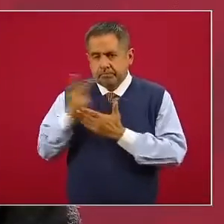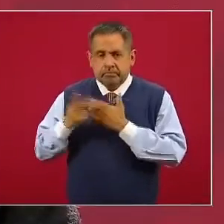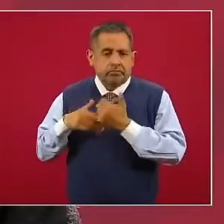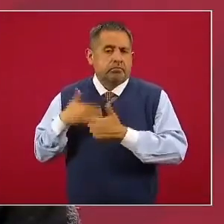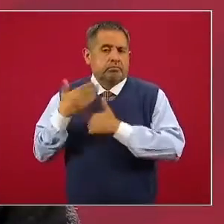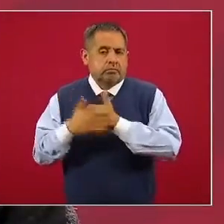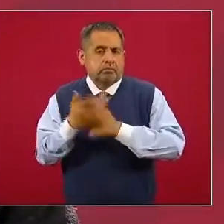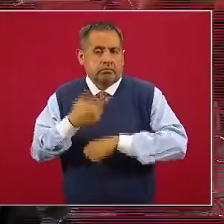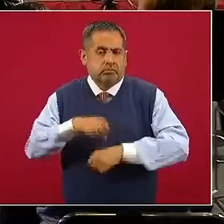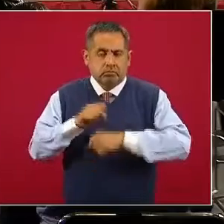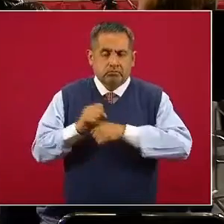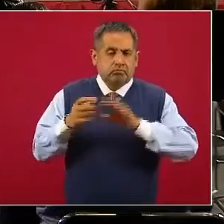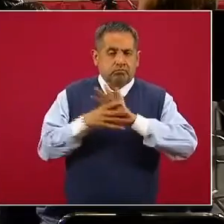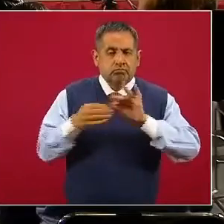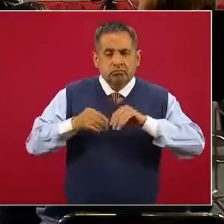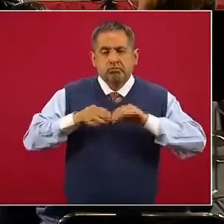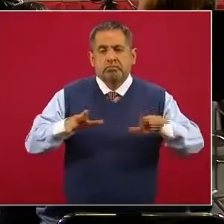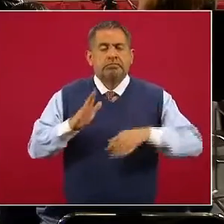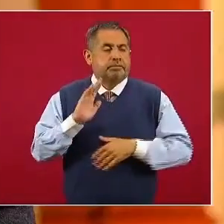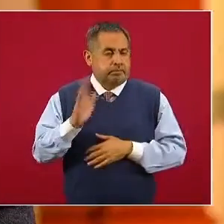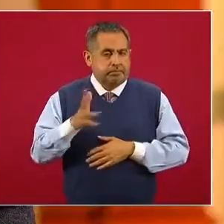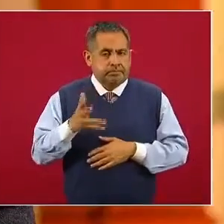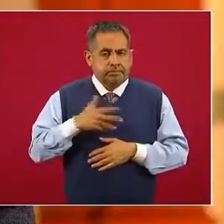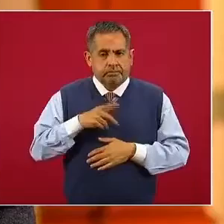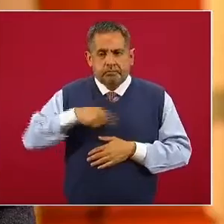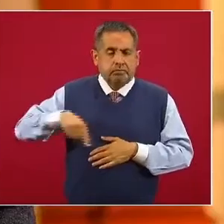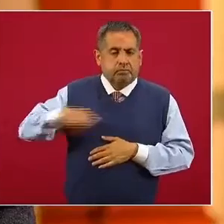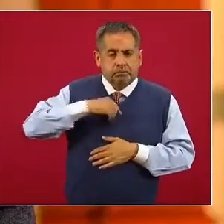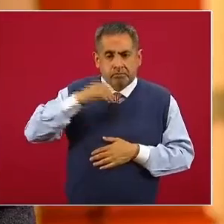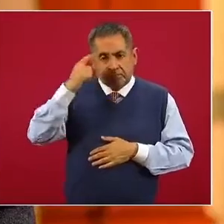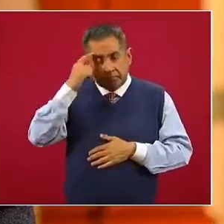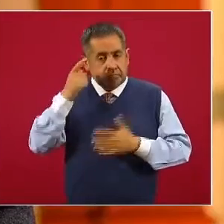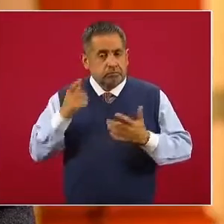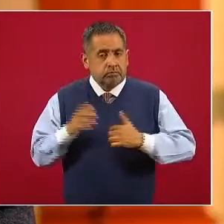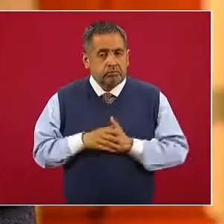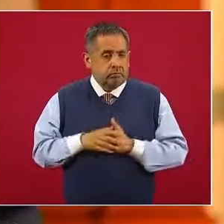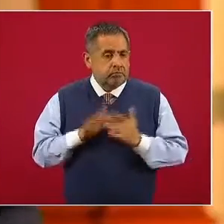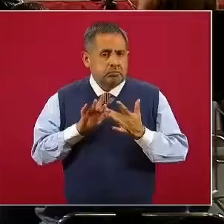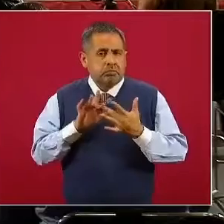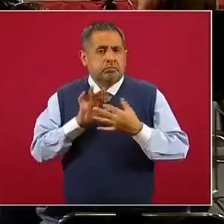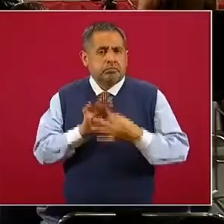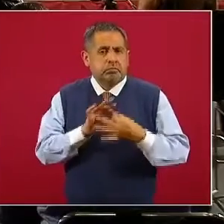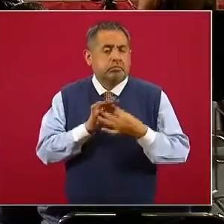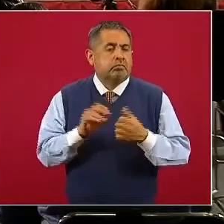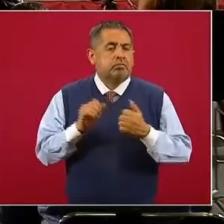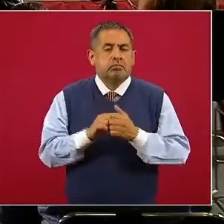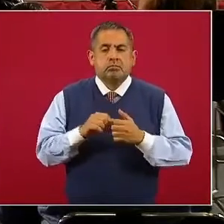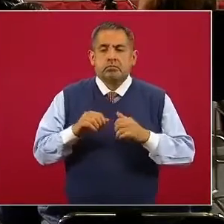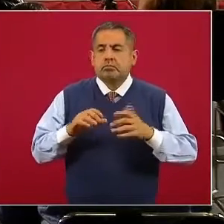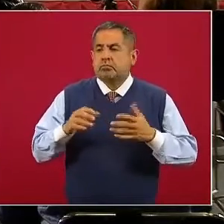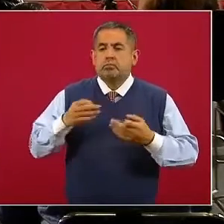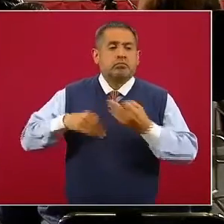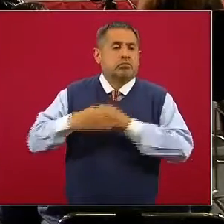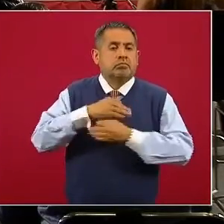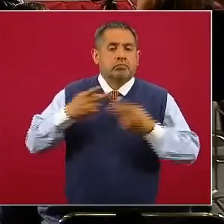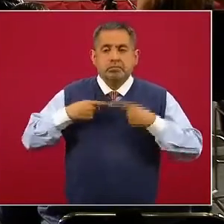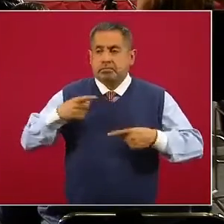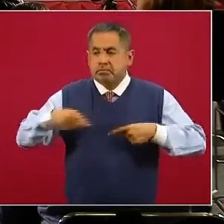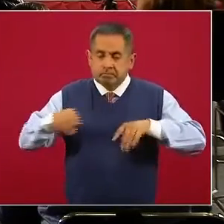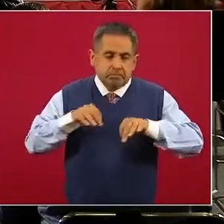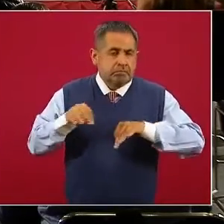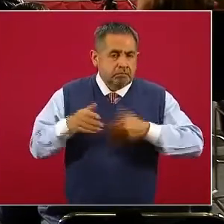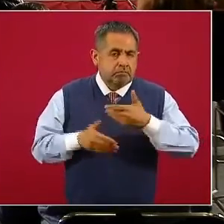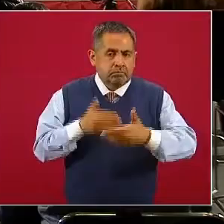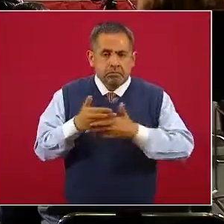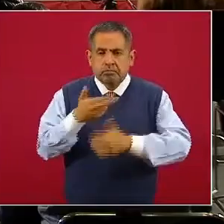próxima semana. Hemos estado en contacto muy estrecho con todos los que están organizando la